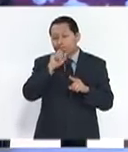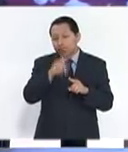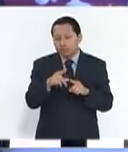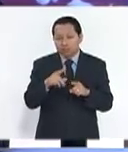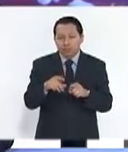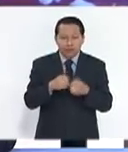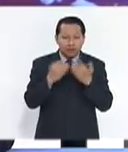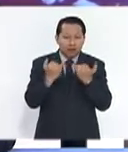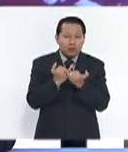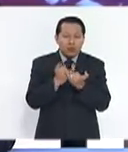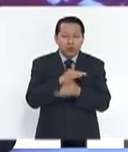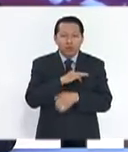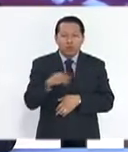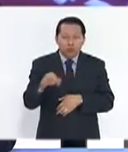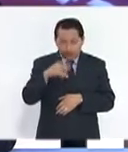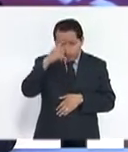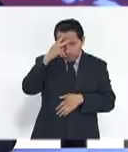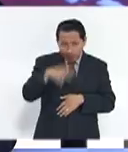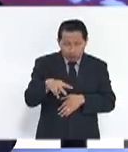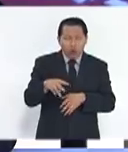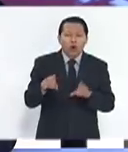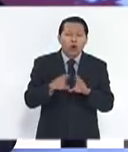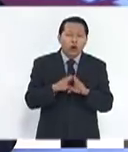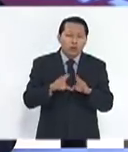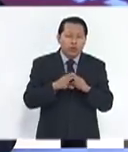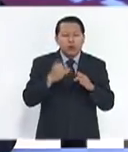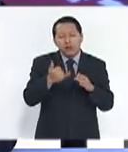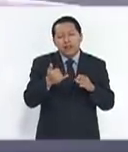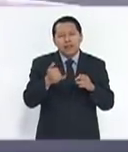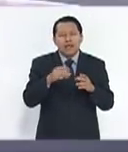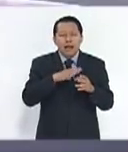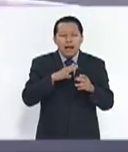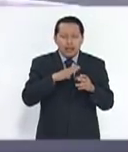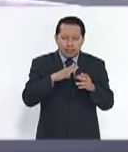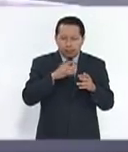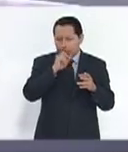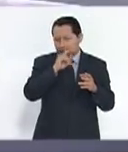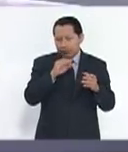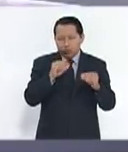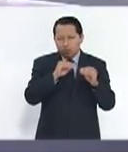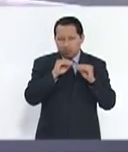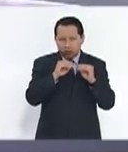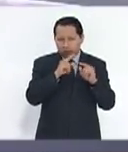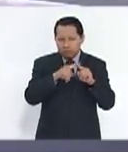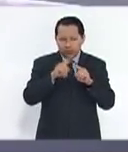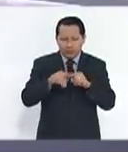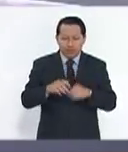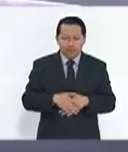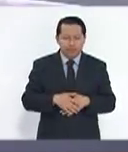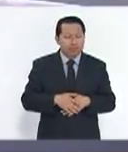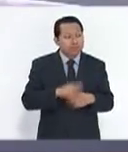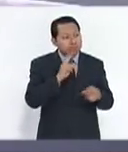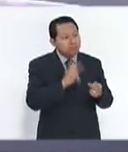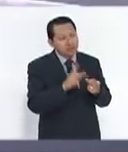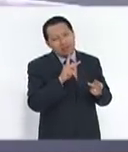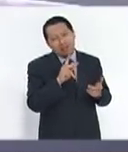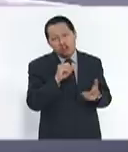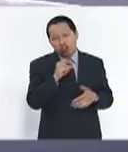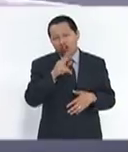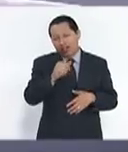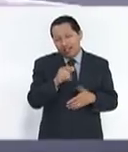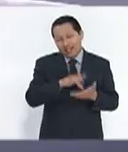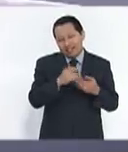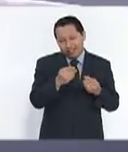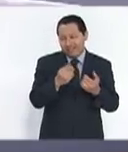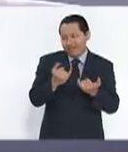pues obviamente impacta directamente en México y en las negociaciones que se están llevando a cabo, ¿no? Perfecto, Jorge, pues muchísimas gracias por estar